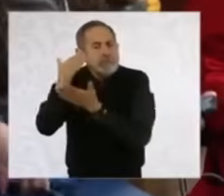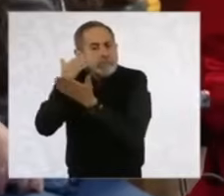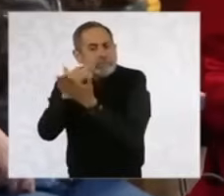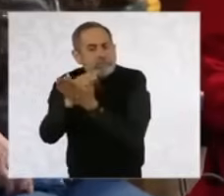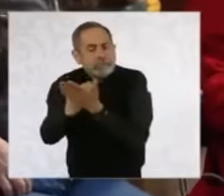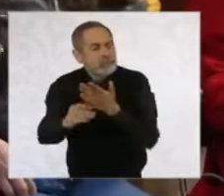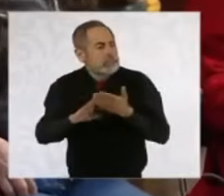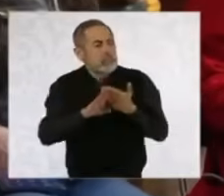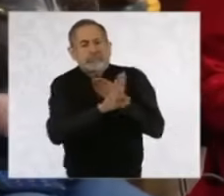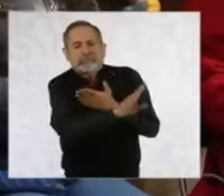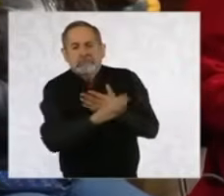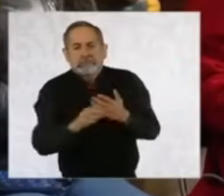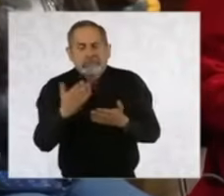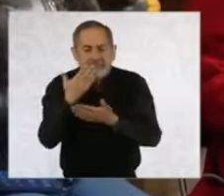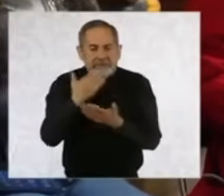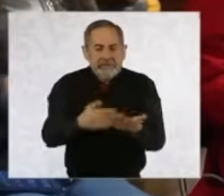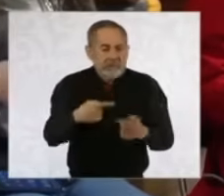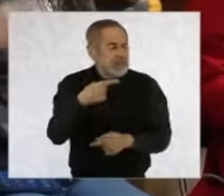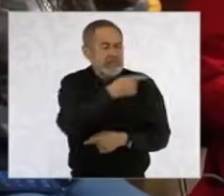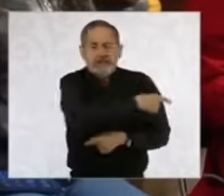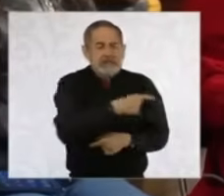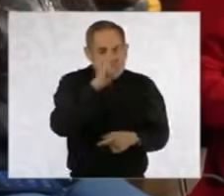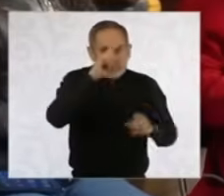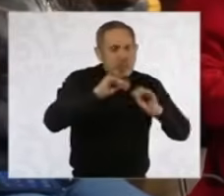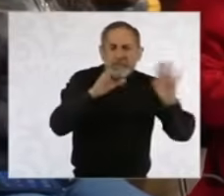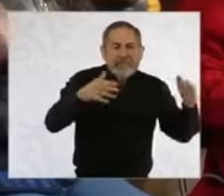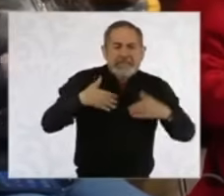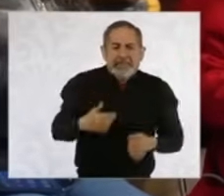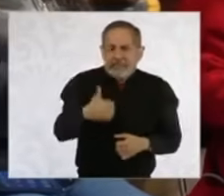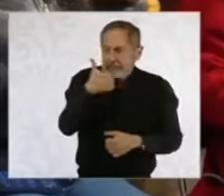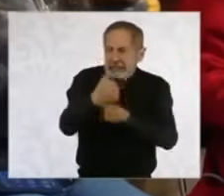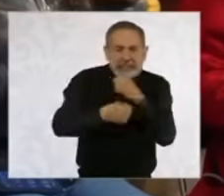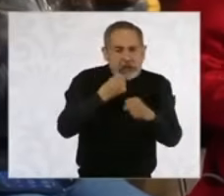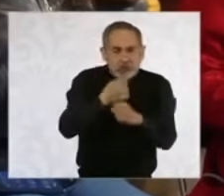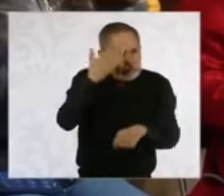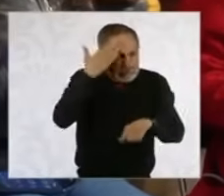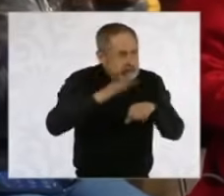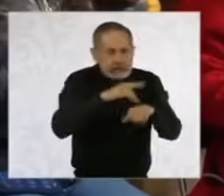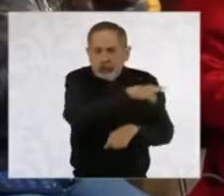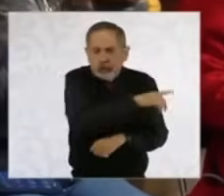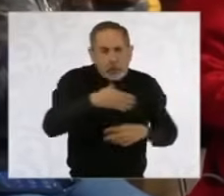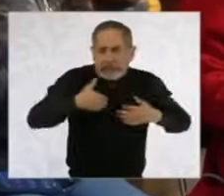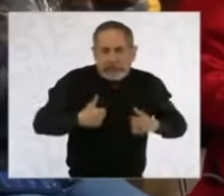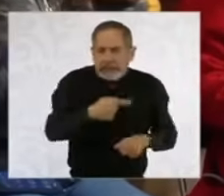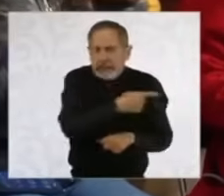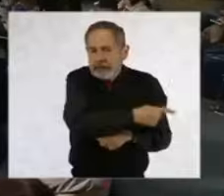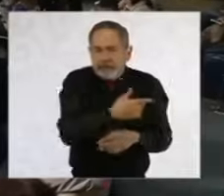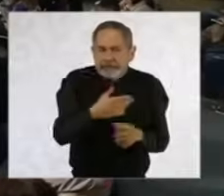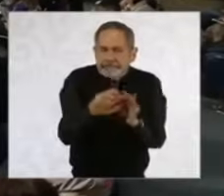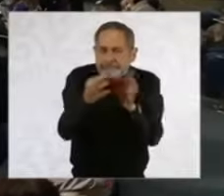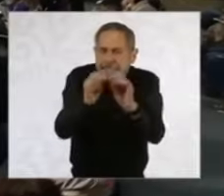pues tal parece que en 6 años no se les quedó grabado este chip.